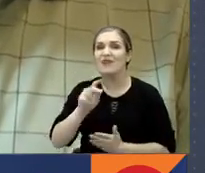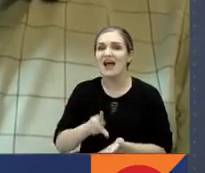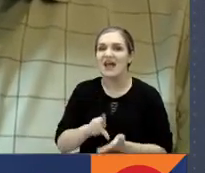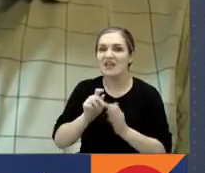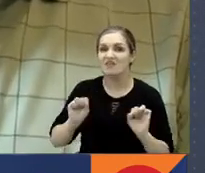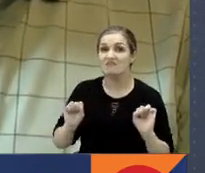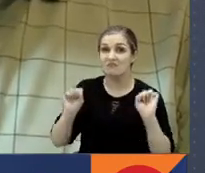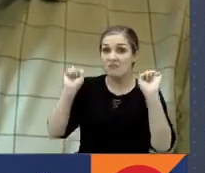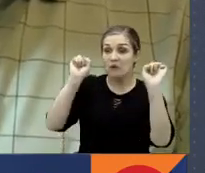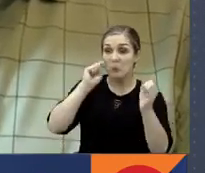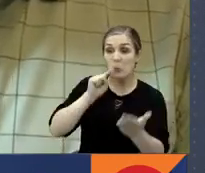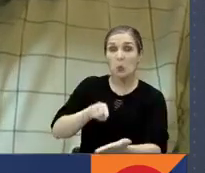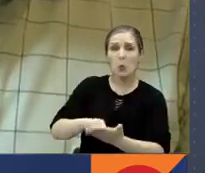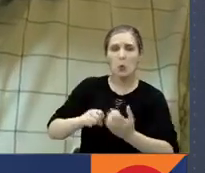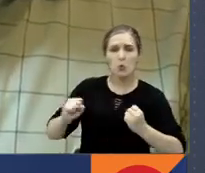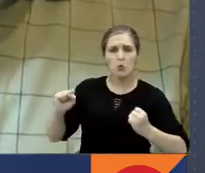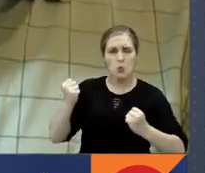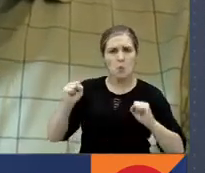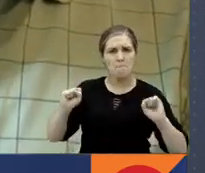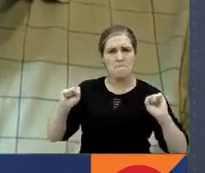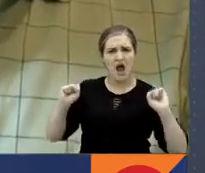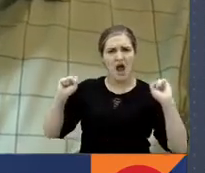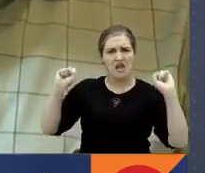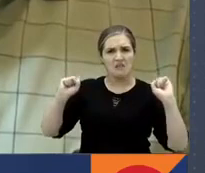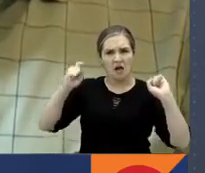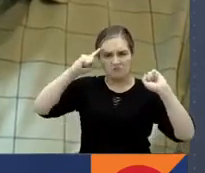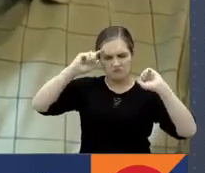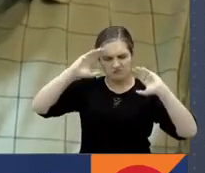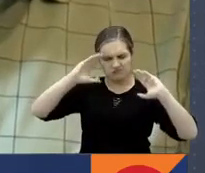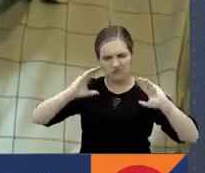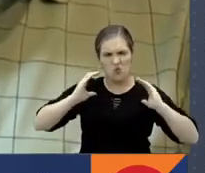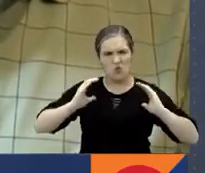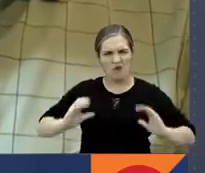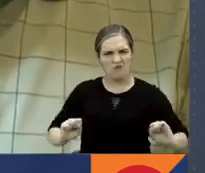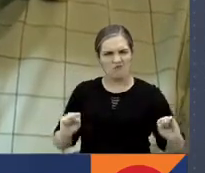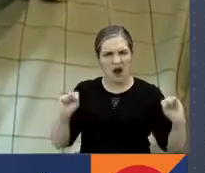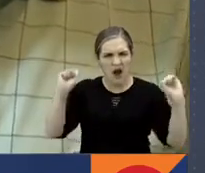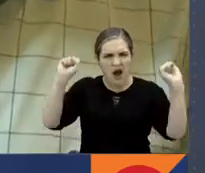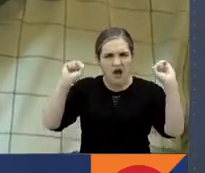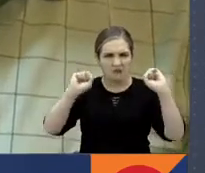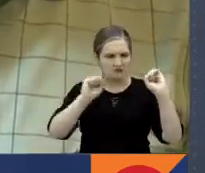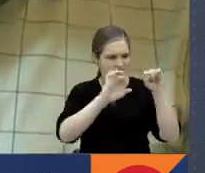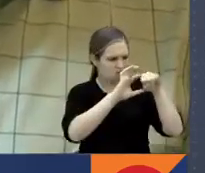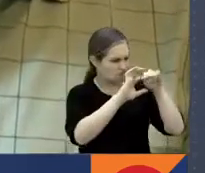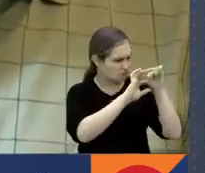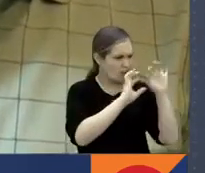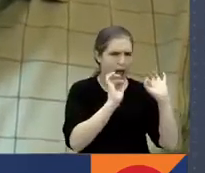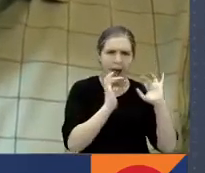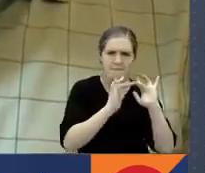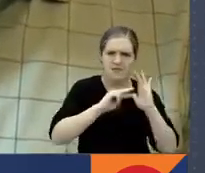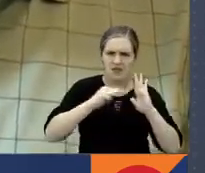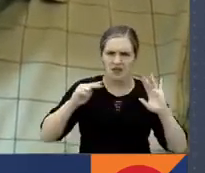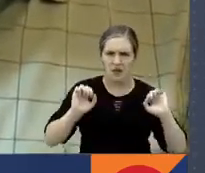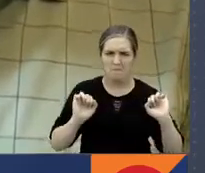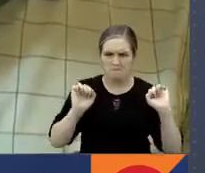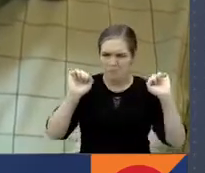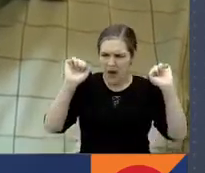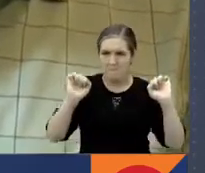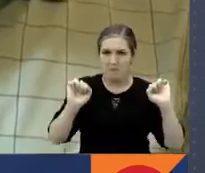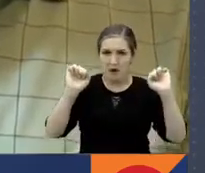Un estricto trabajo mental, físico y técnico ha tenido el señor Luis